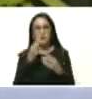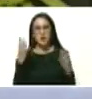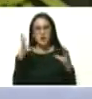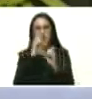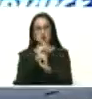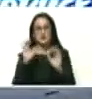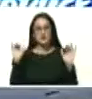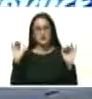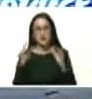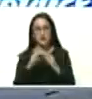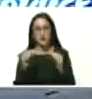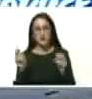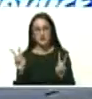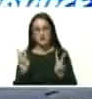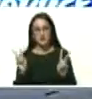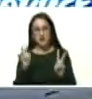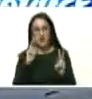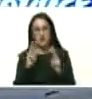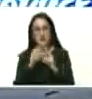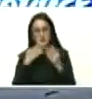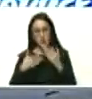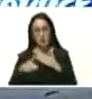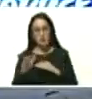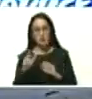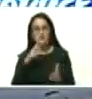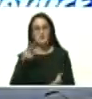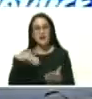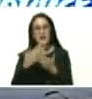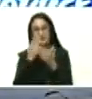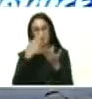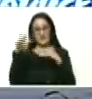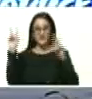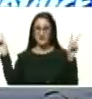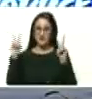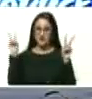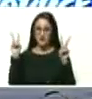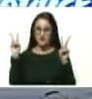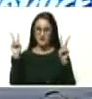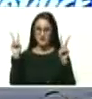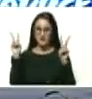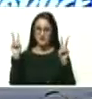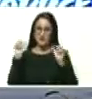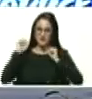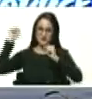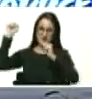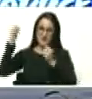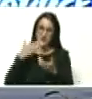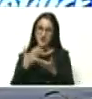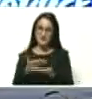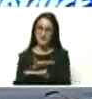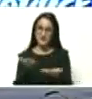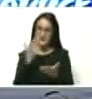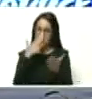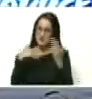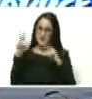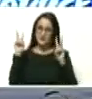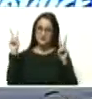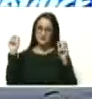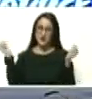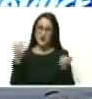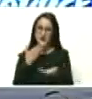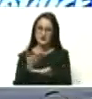a toda Venezuela. Nos vemos pronto. Hasta la victoria siempre. Venceremos, gracias. Siempre venceremos. Muchas